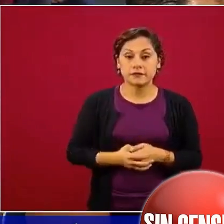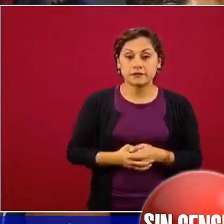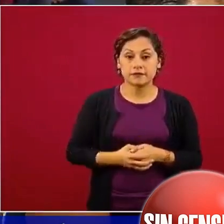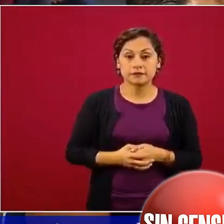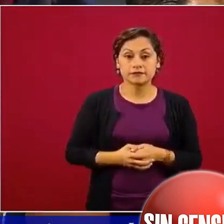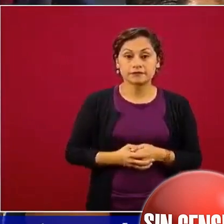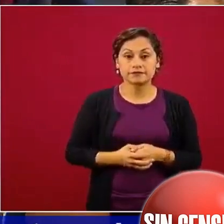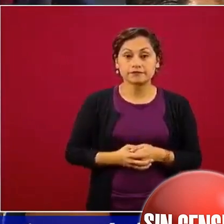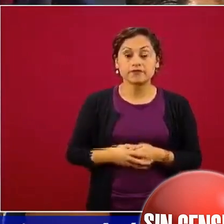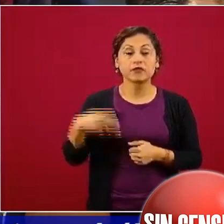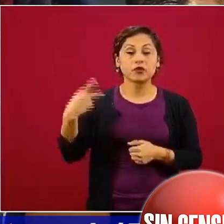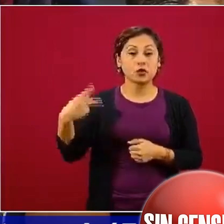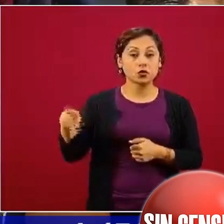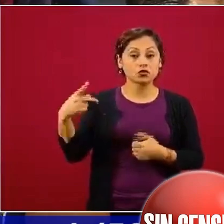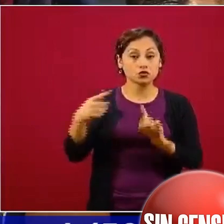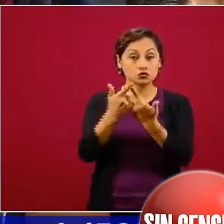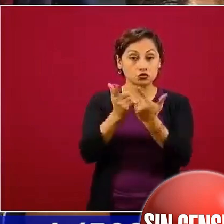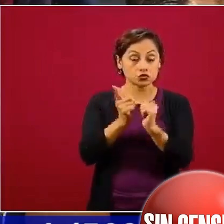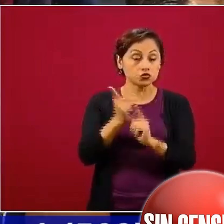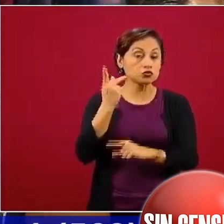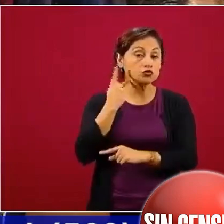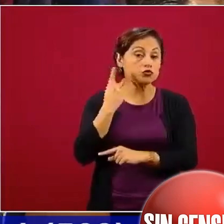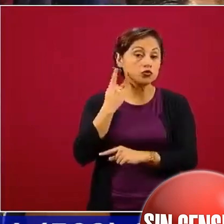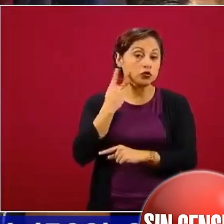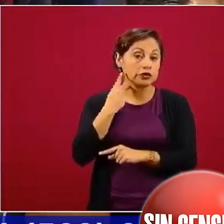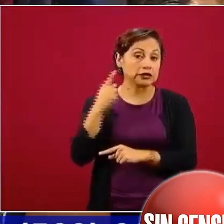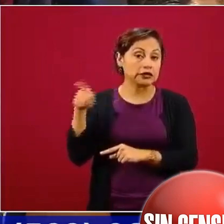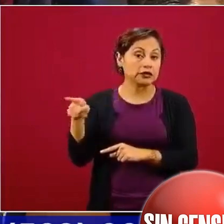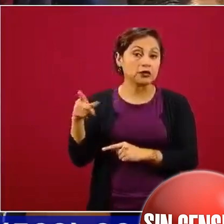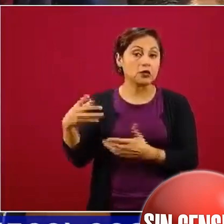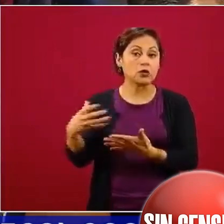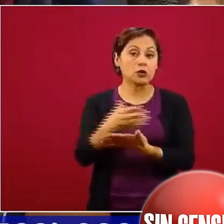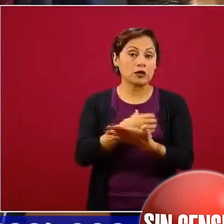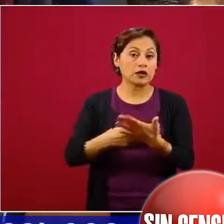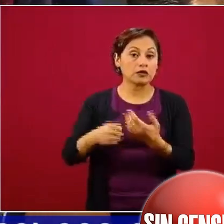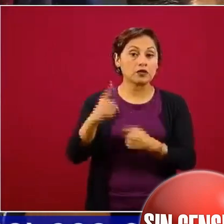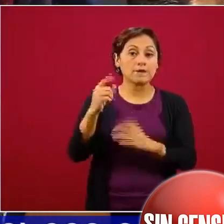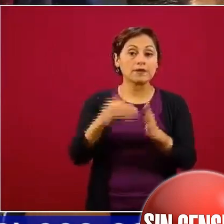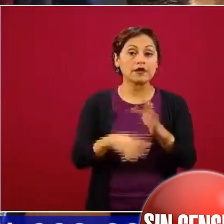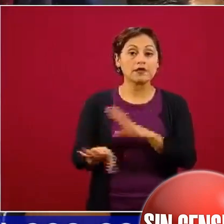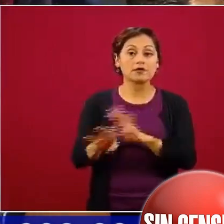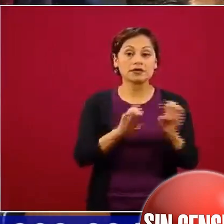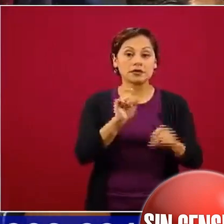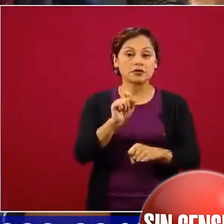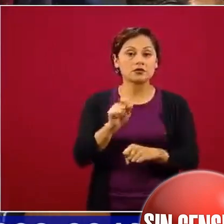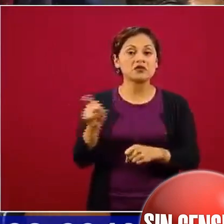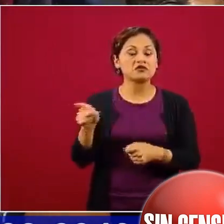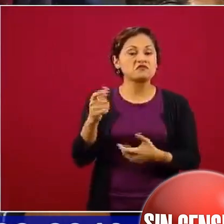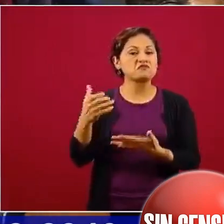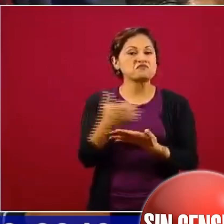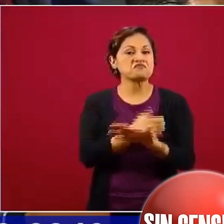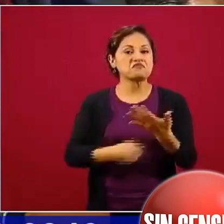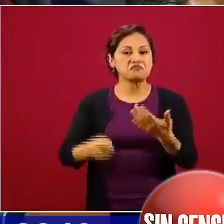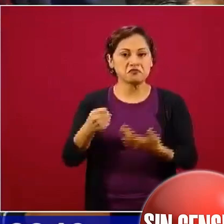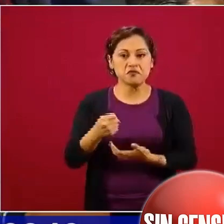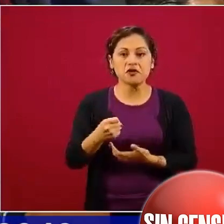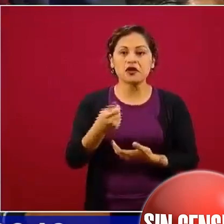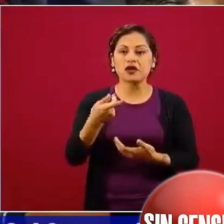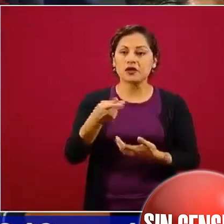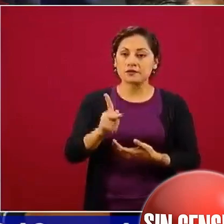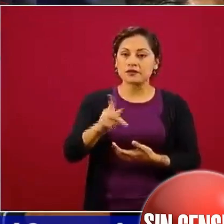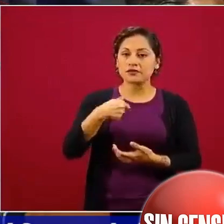del partido en 1920 fácilmente, y quisiera recordar su asesinato